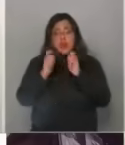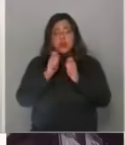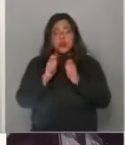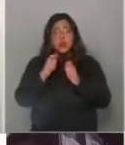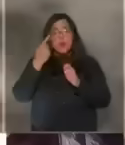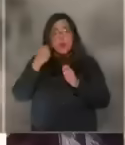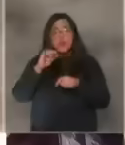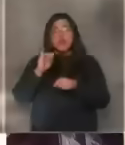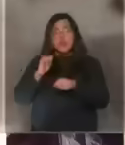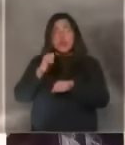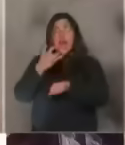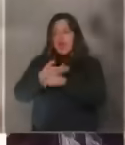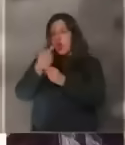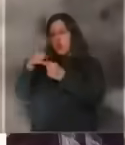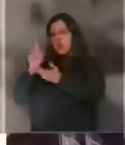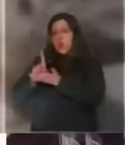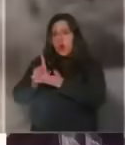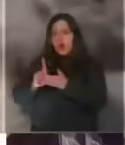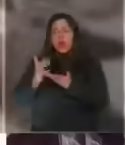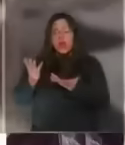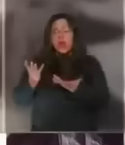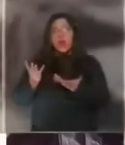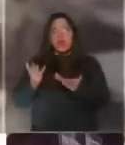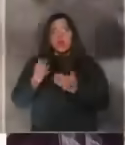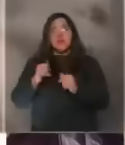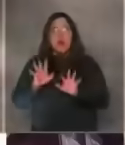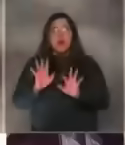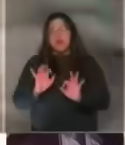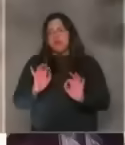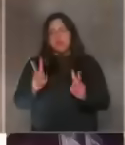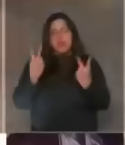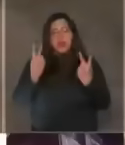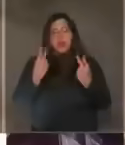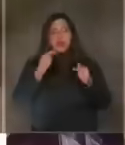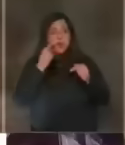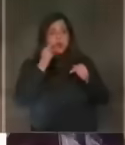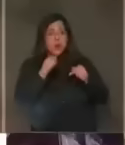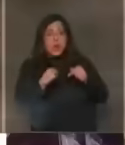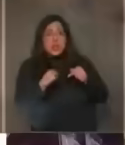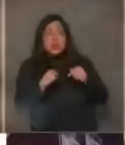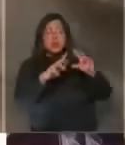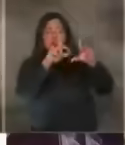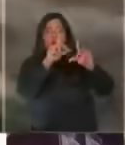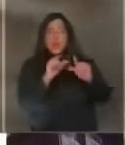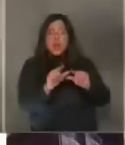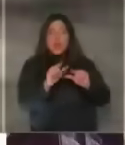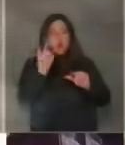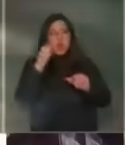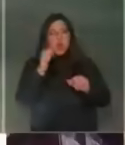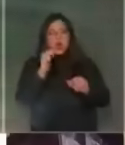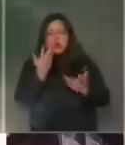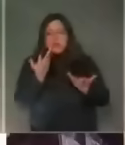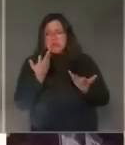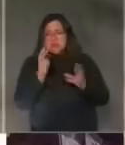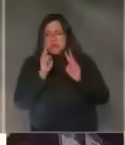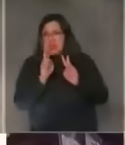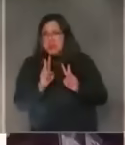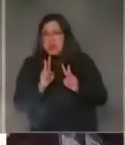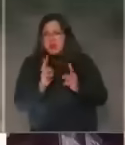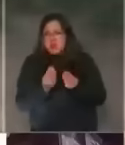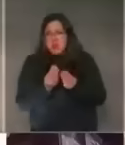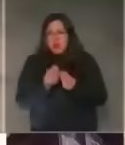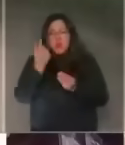todavía intervenidas solo socavones de mediana escala invisibles un problema que también se